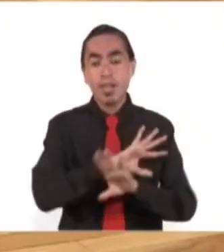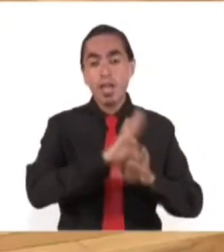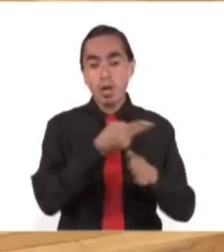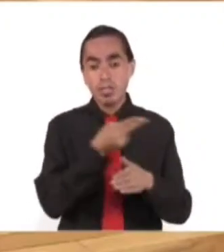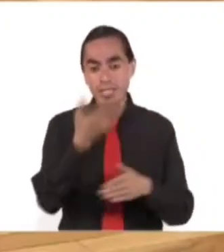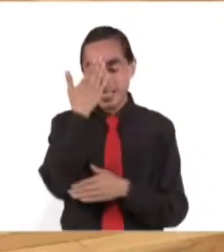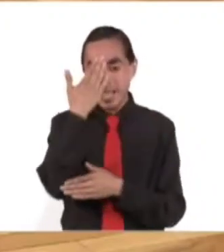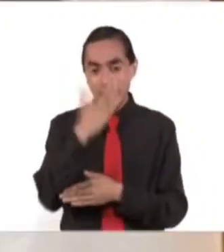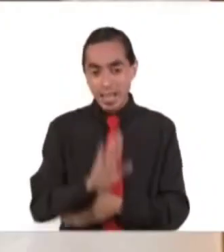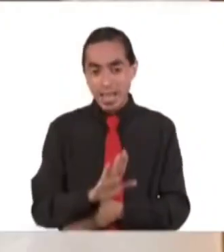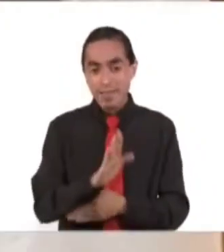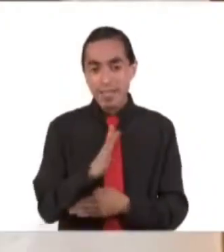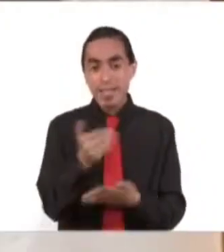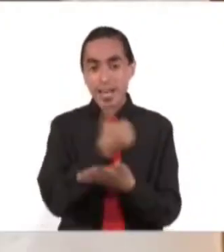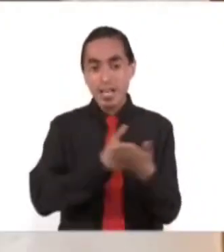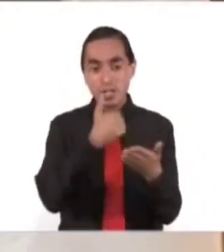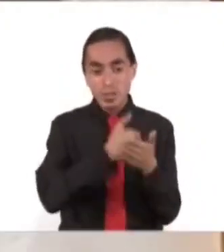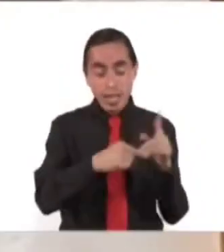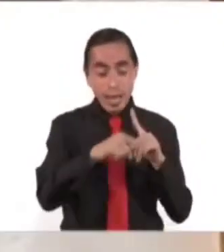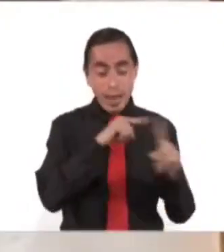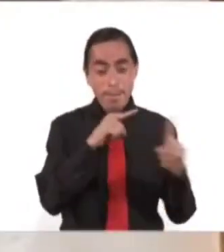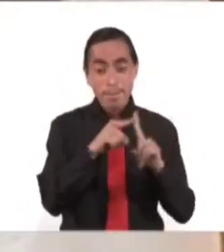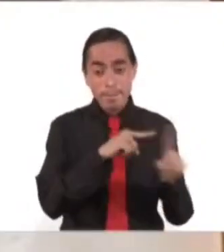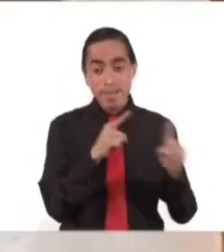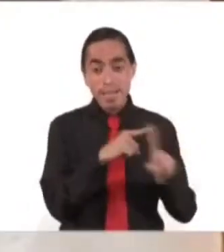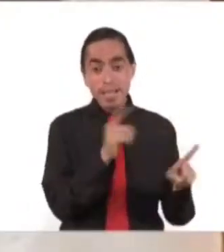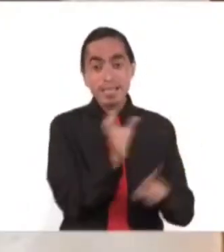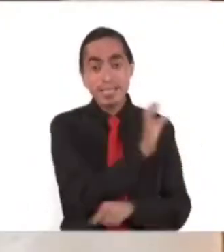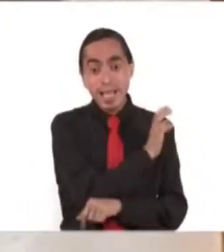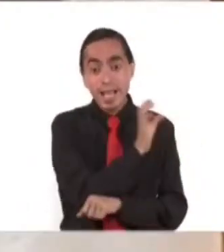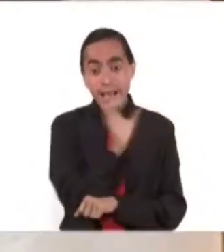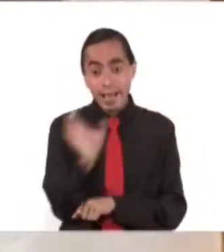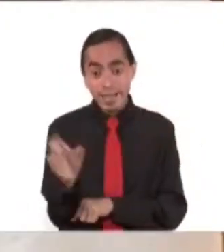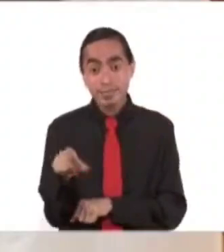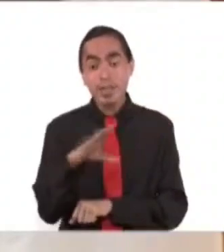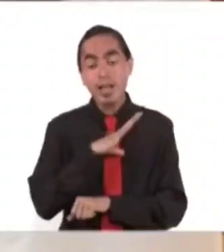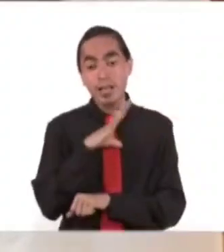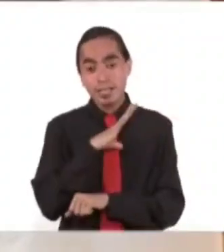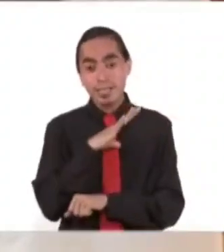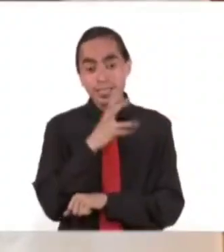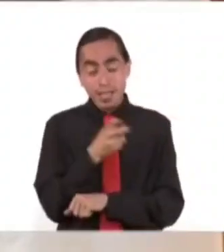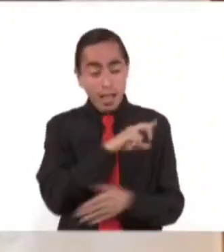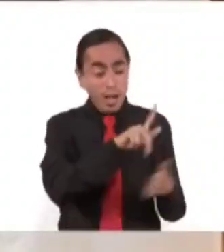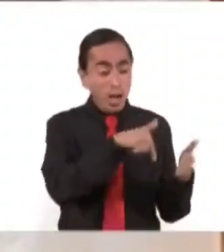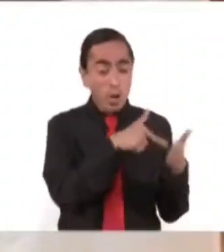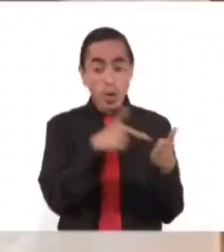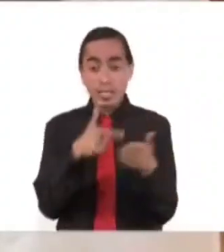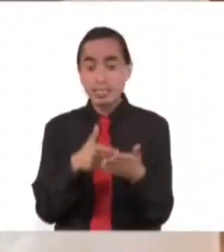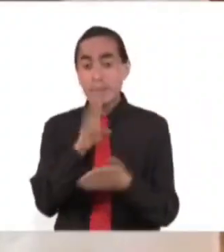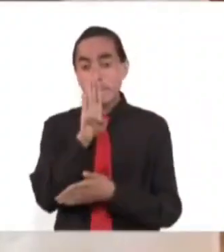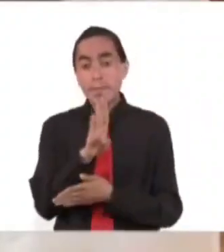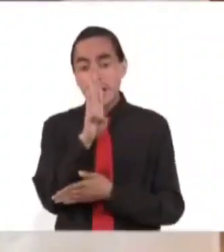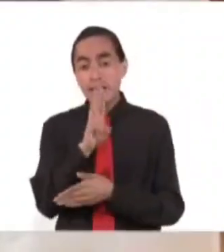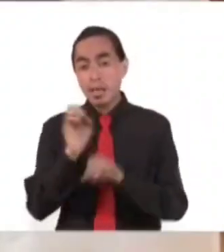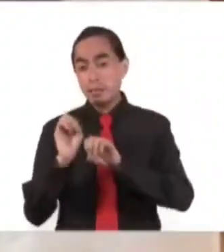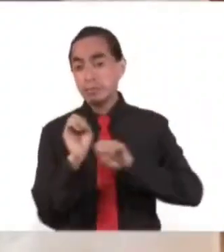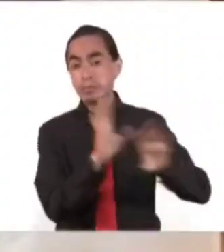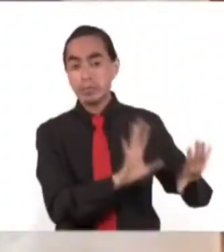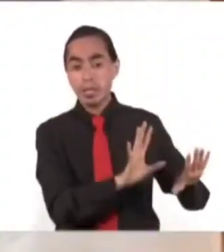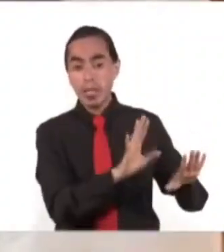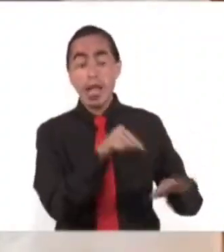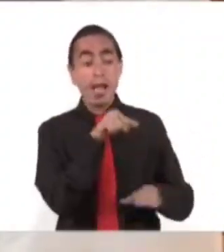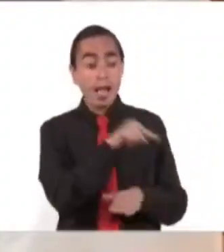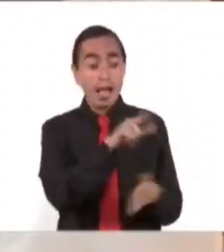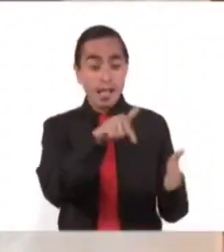la mitad de la ciudad sigue siendo rural o parcialmente rural. Y en esos lugares que siempre han estado abandonados, creamos 6